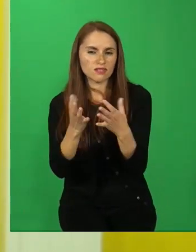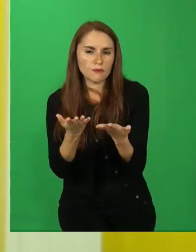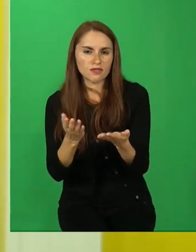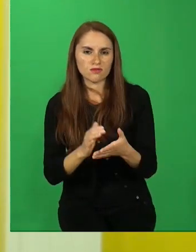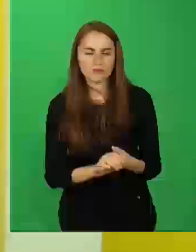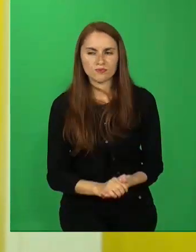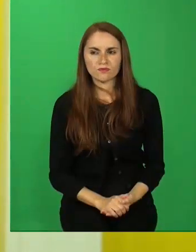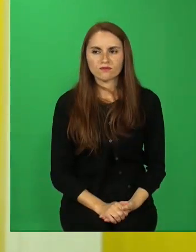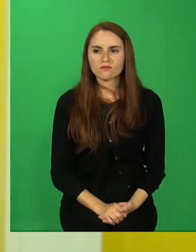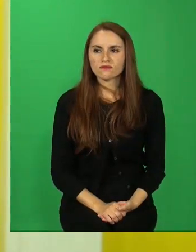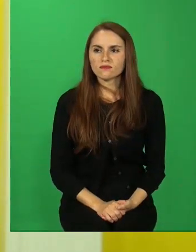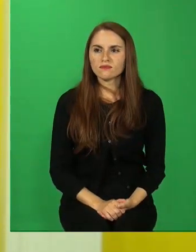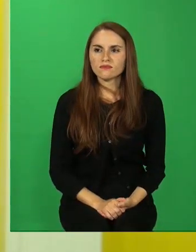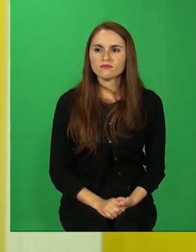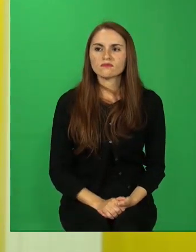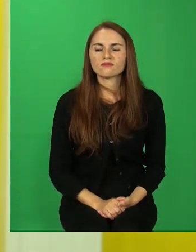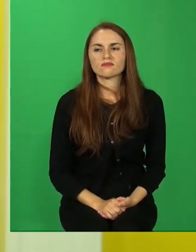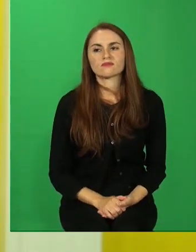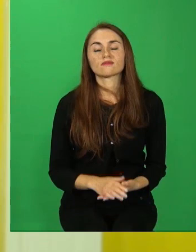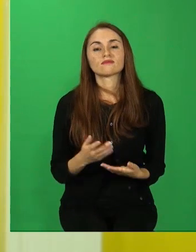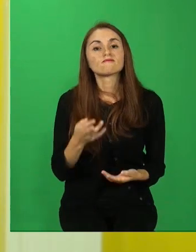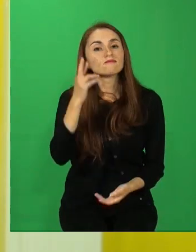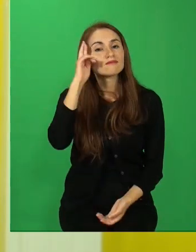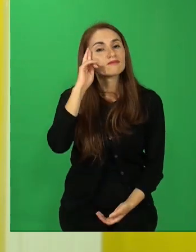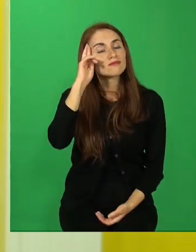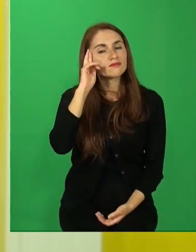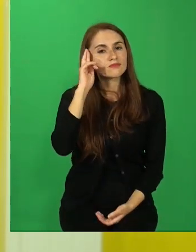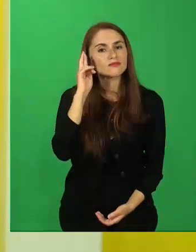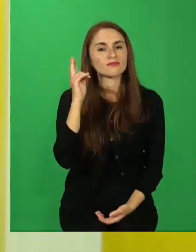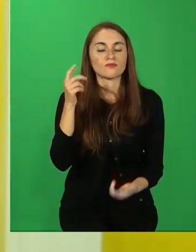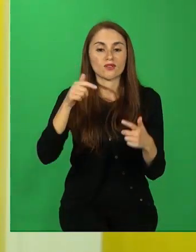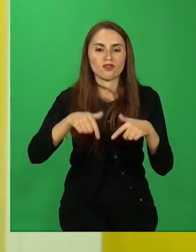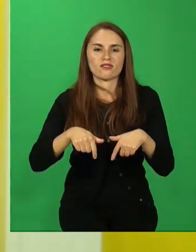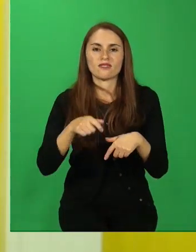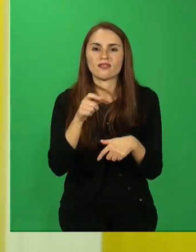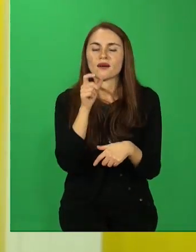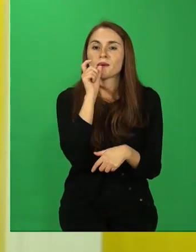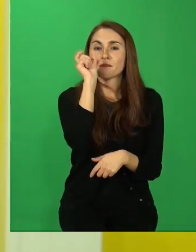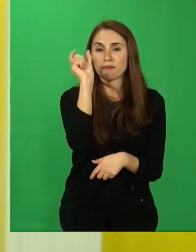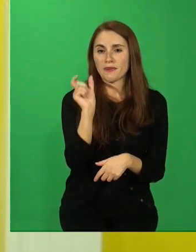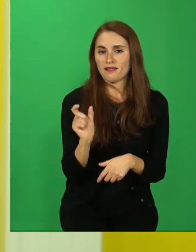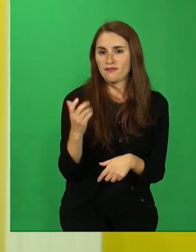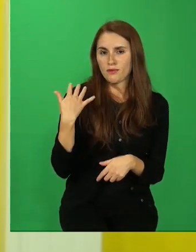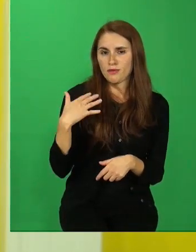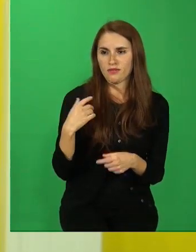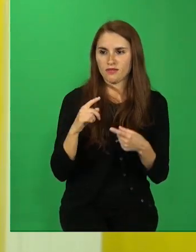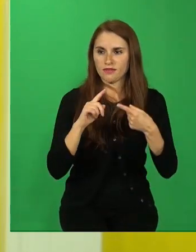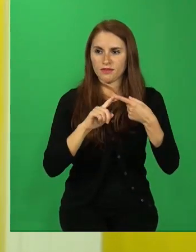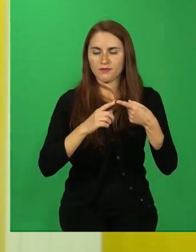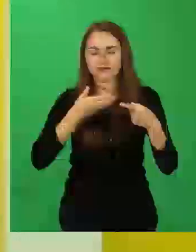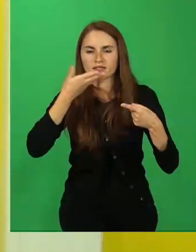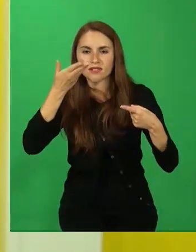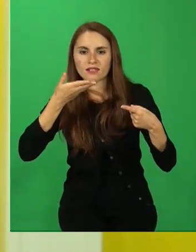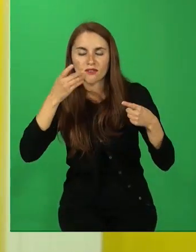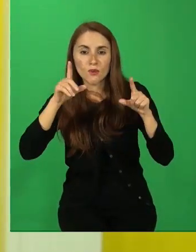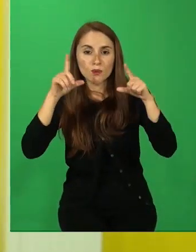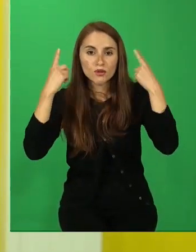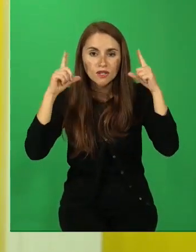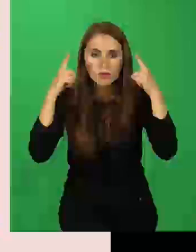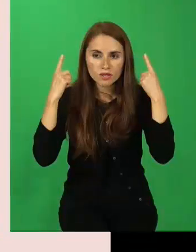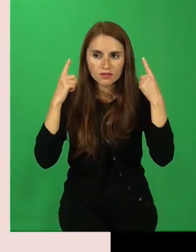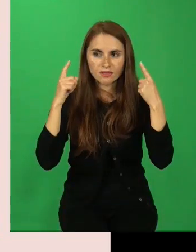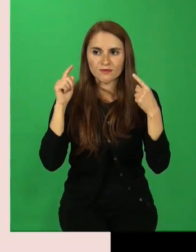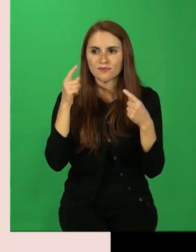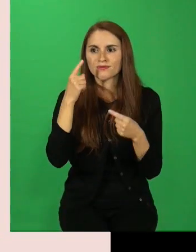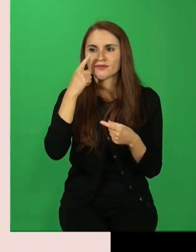Vamos entonces a recordar ciertos conceptos que trabajamos el día de hoy. Narrador protagonista, acá lo tenemos con una imagen de